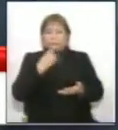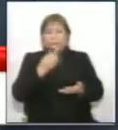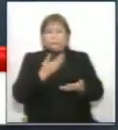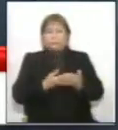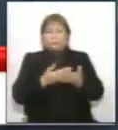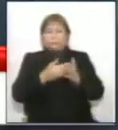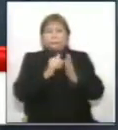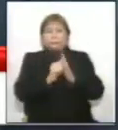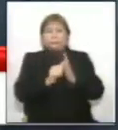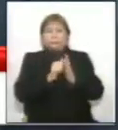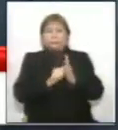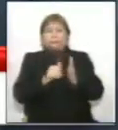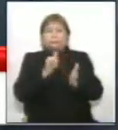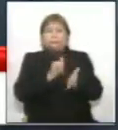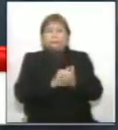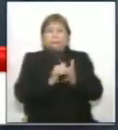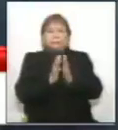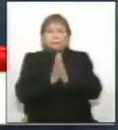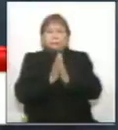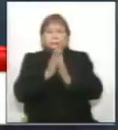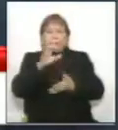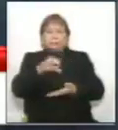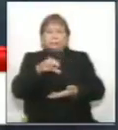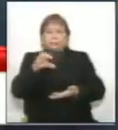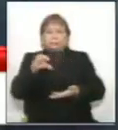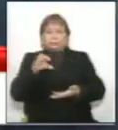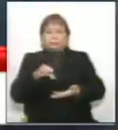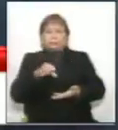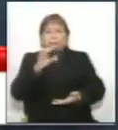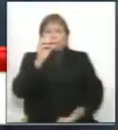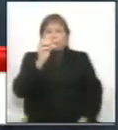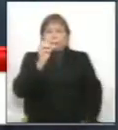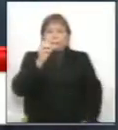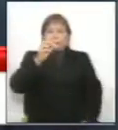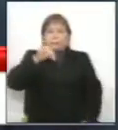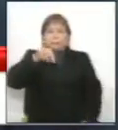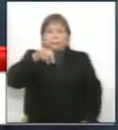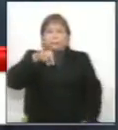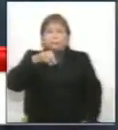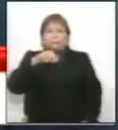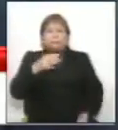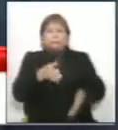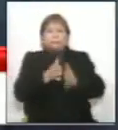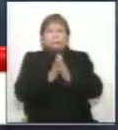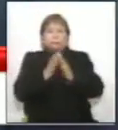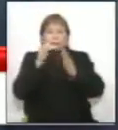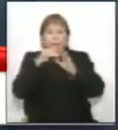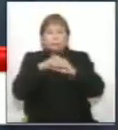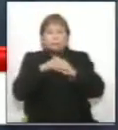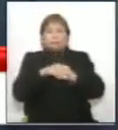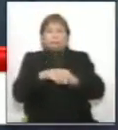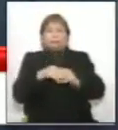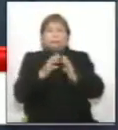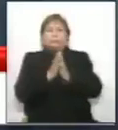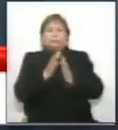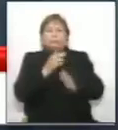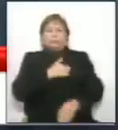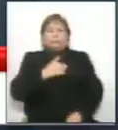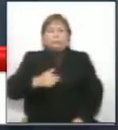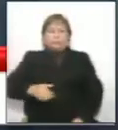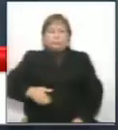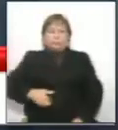agende lo que está pidiendo el pueblo, que la ONP ingrese a la agenda. Señor